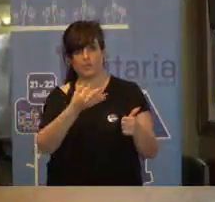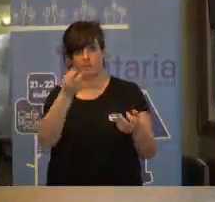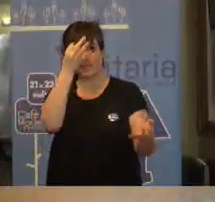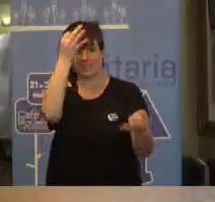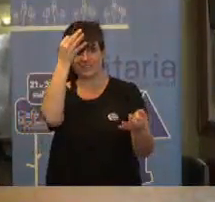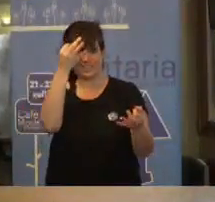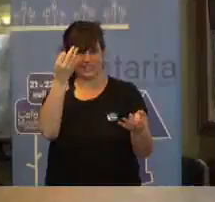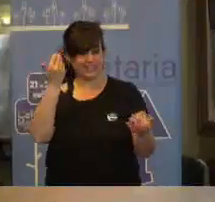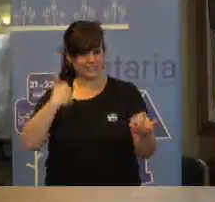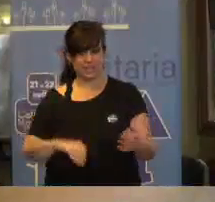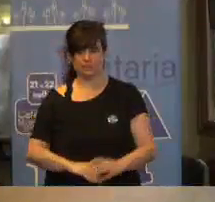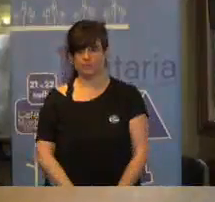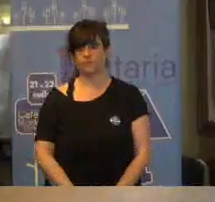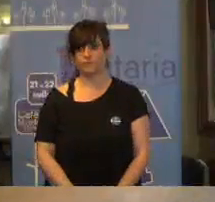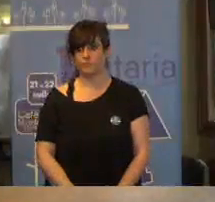xa. Creo.